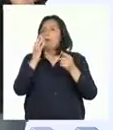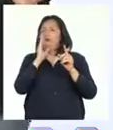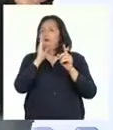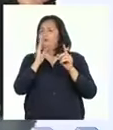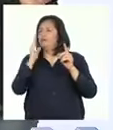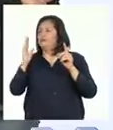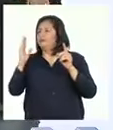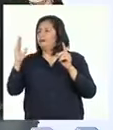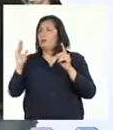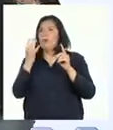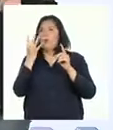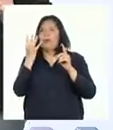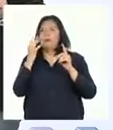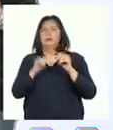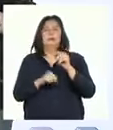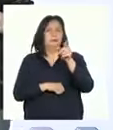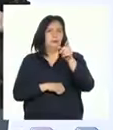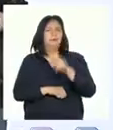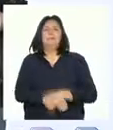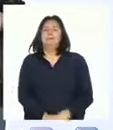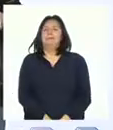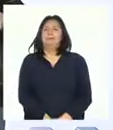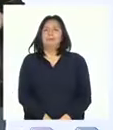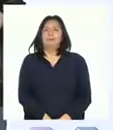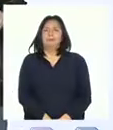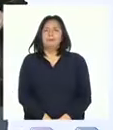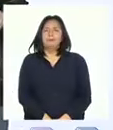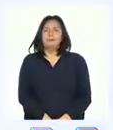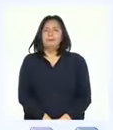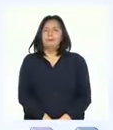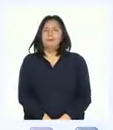4 partes iguales. Así.